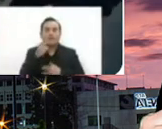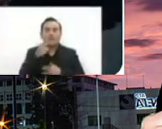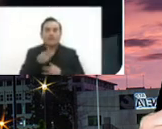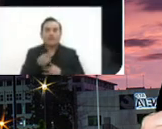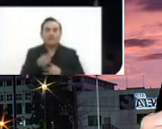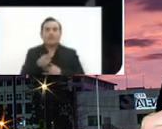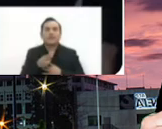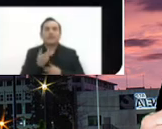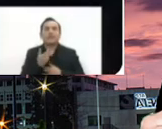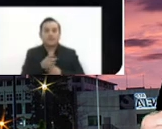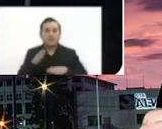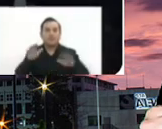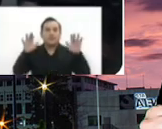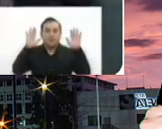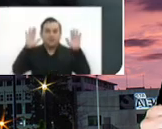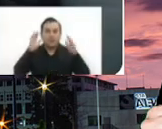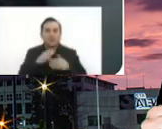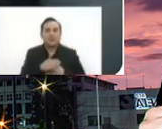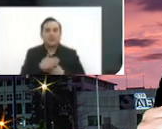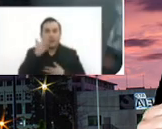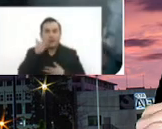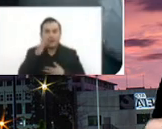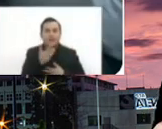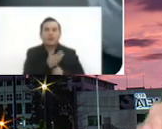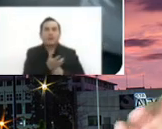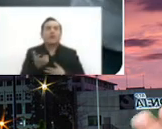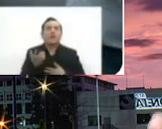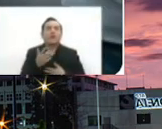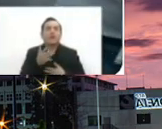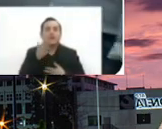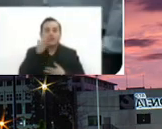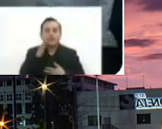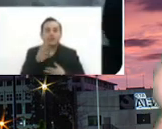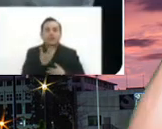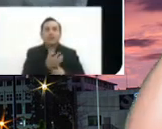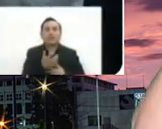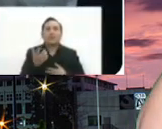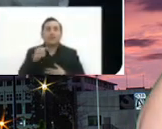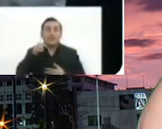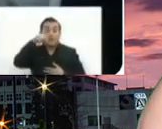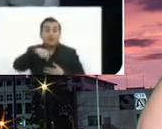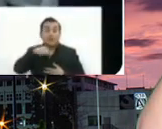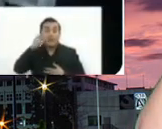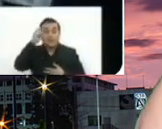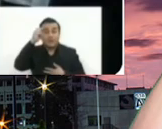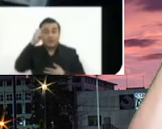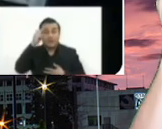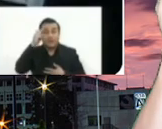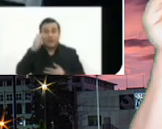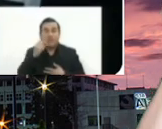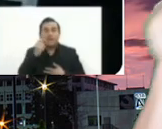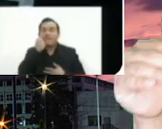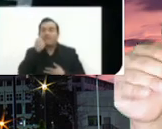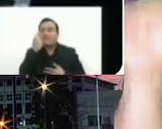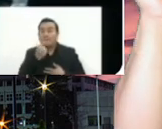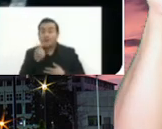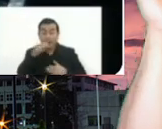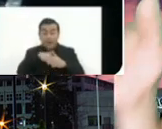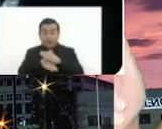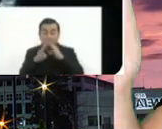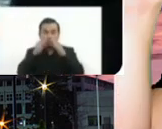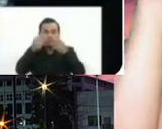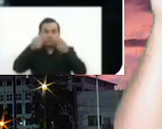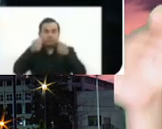estoy alucinado con el presidente Bukele. Y esto es un mensaje, espero que entiendan los jóvenes, que ir